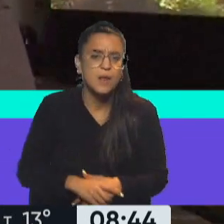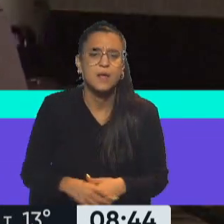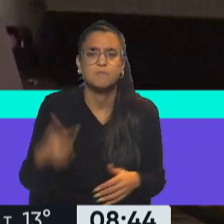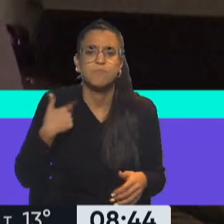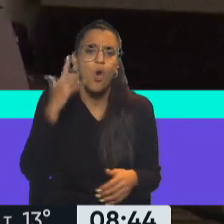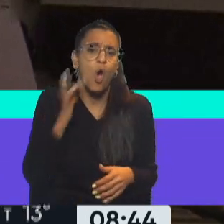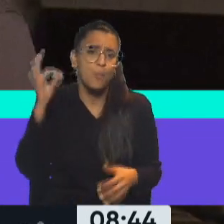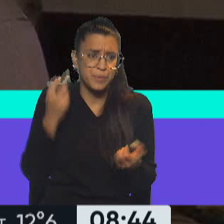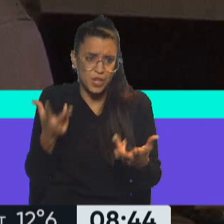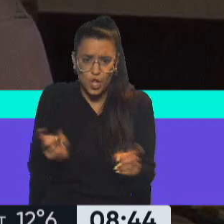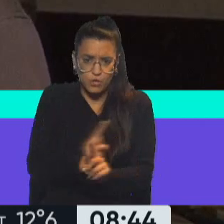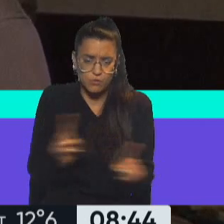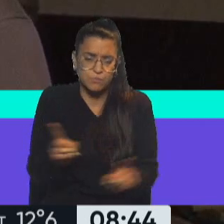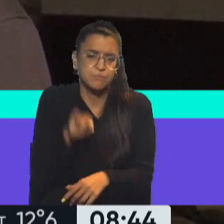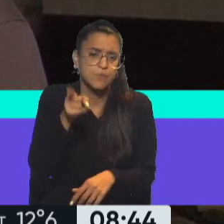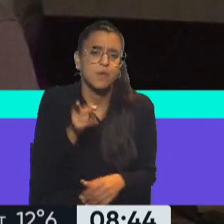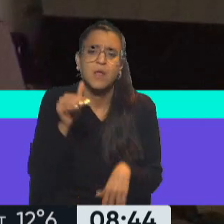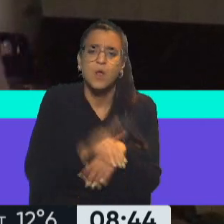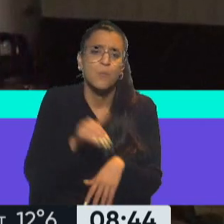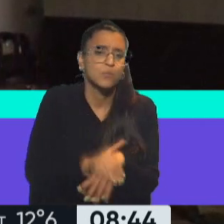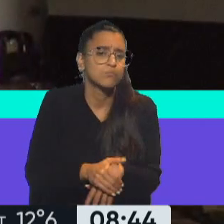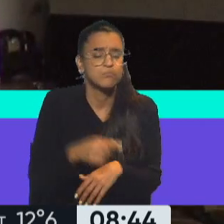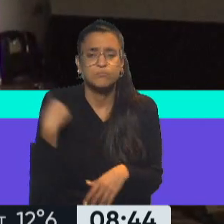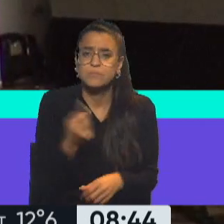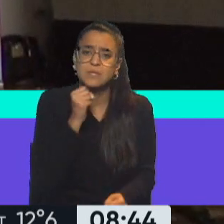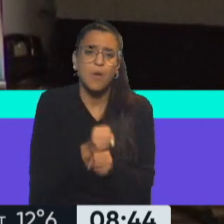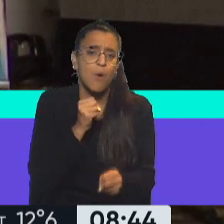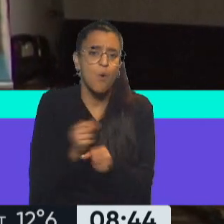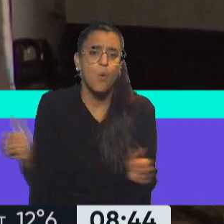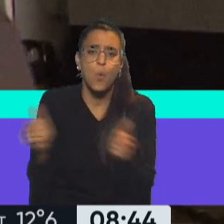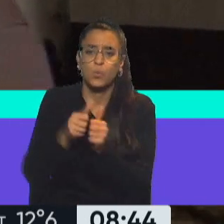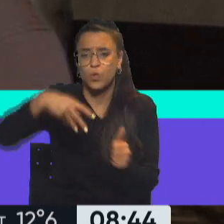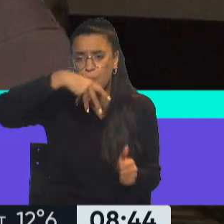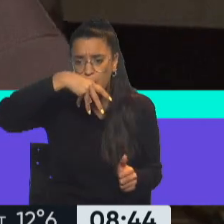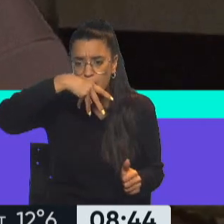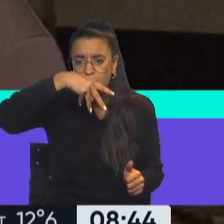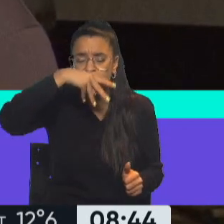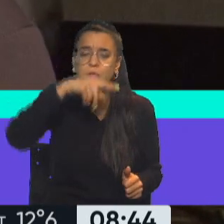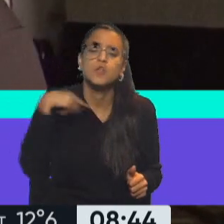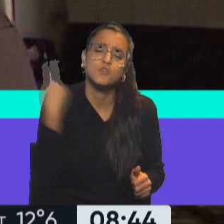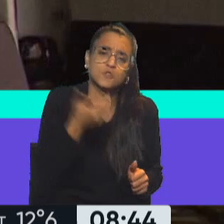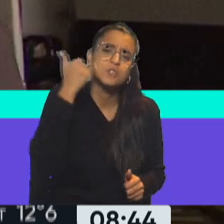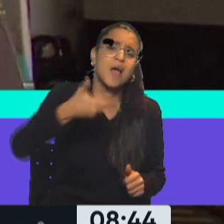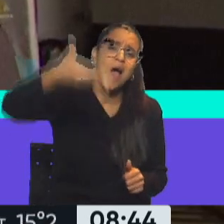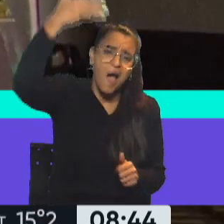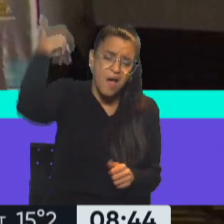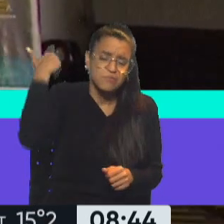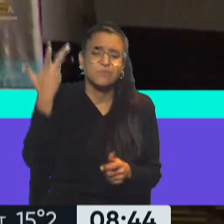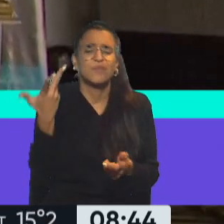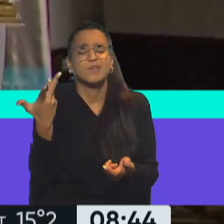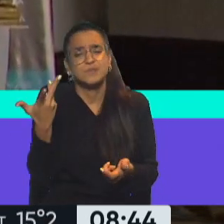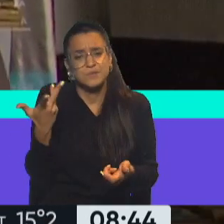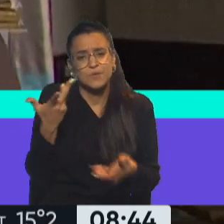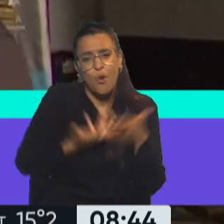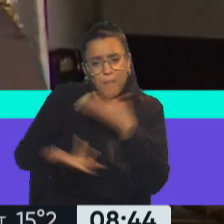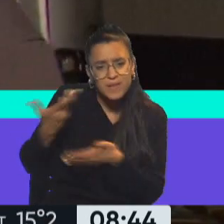emitir opinión. Esto es una cuestión de responsabilidad, de trabajo. Con el doctor Aníbal Fernández ya hemos compartido gestión de gobierno, nadie puede